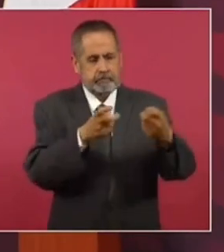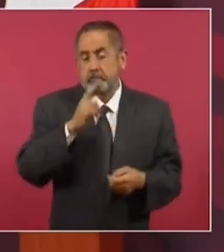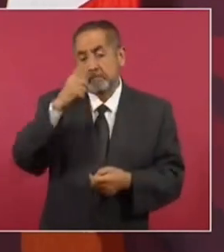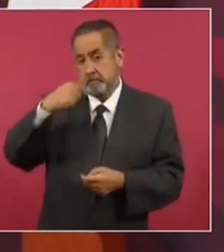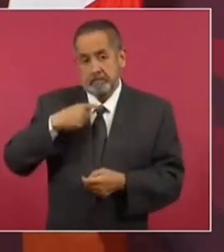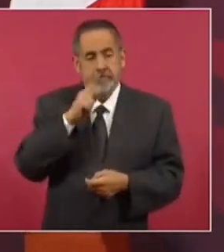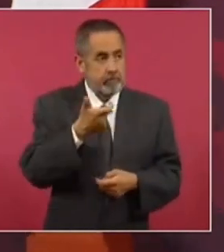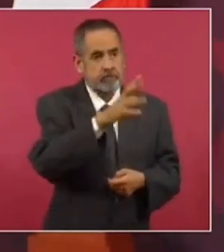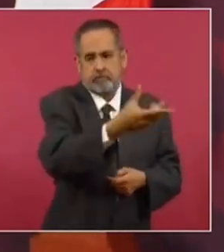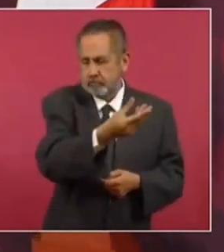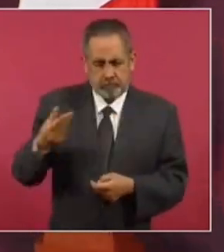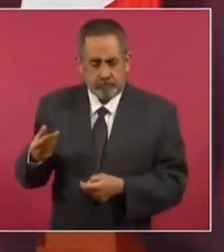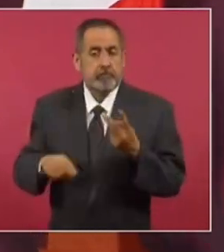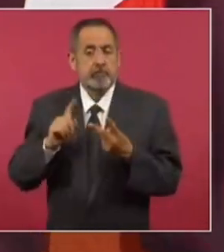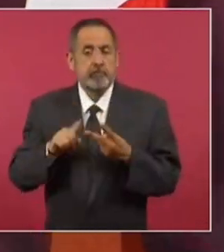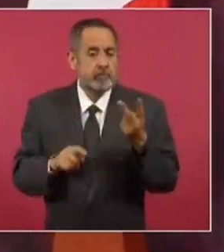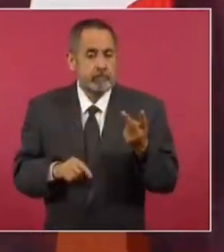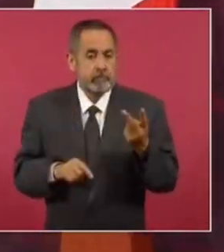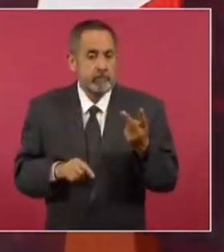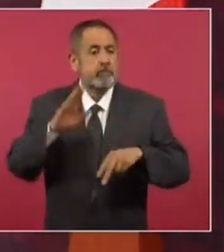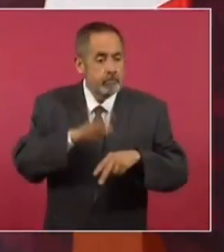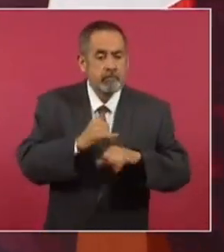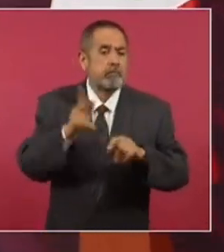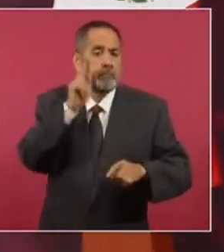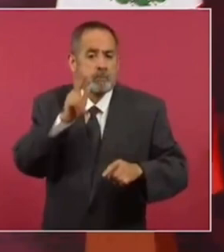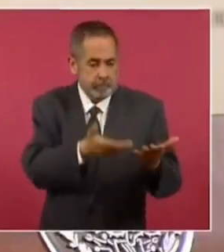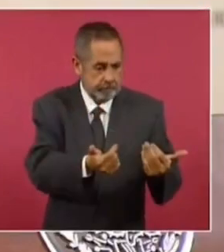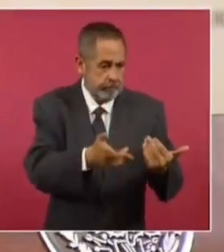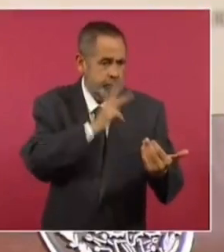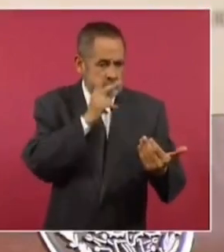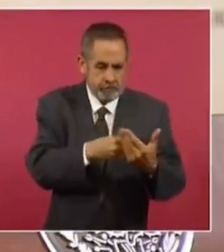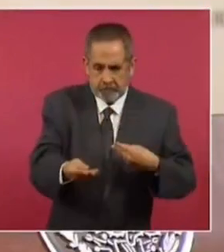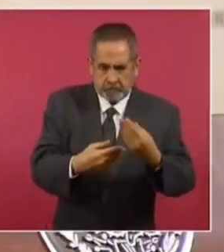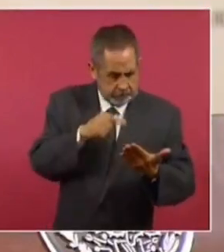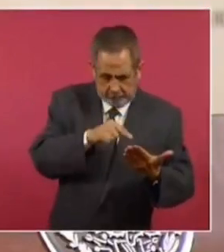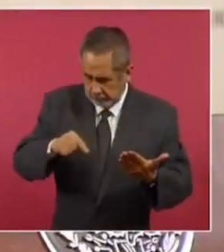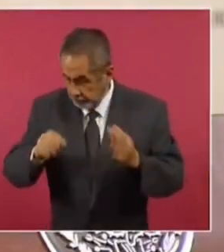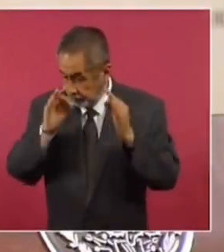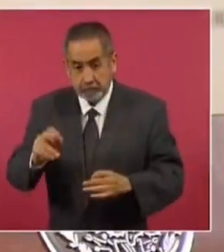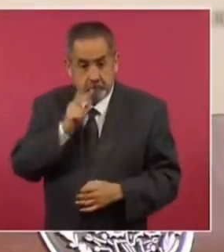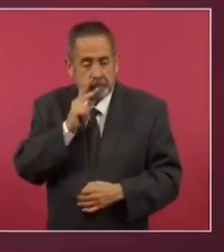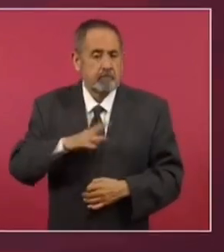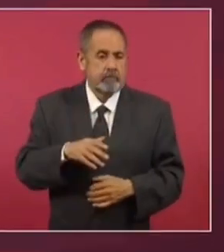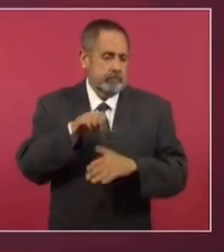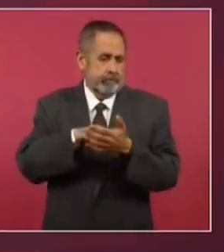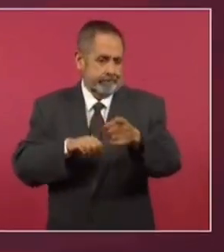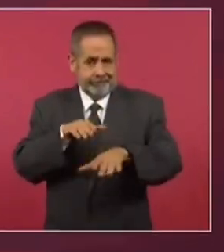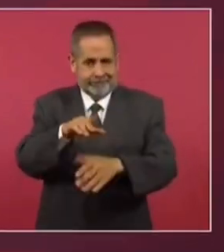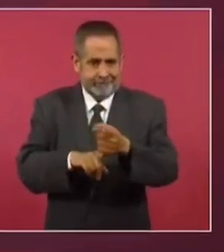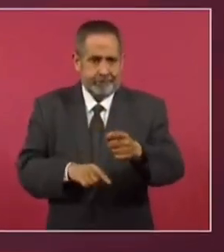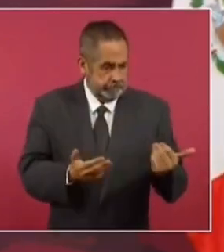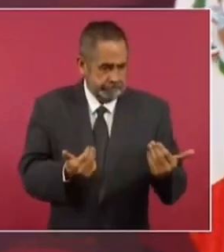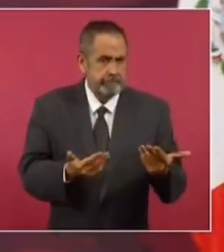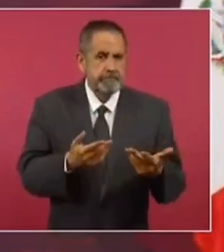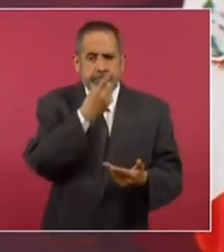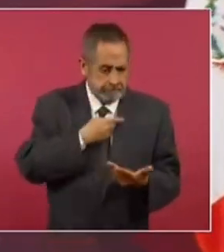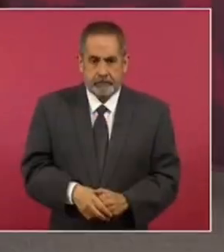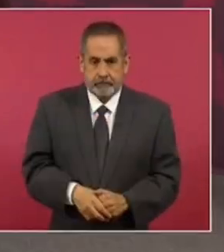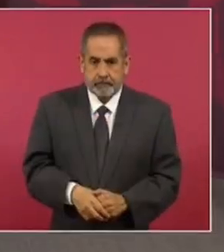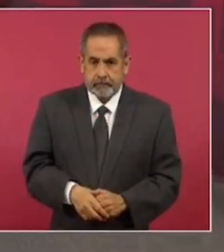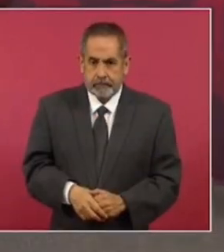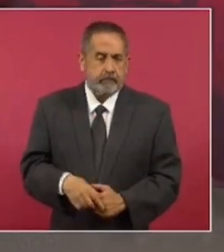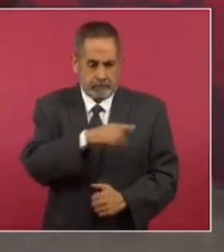importante y dos es que dé más información sobre los actos de corrupción o sea en este caso quién le ordenó